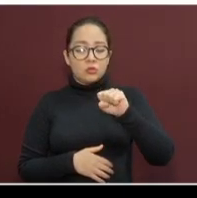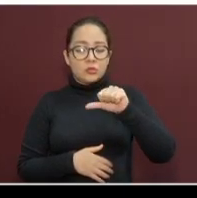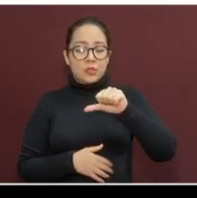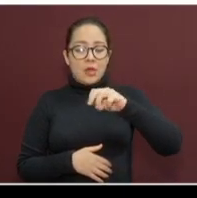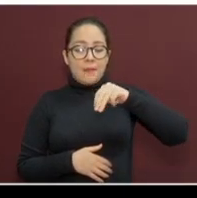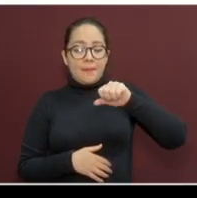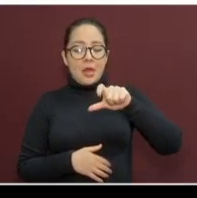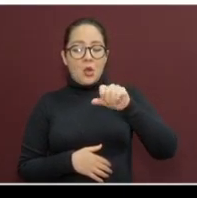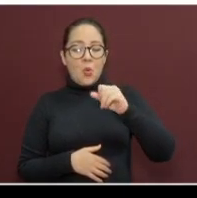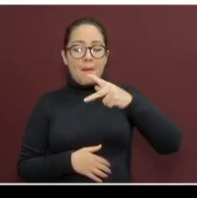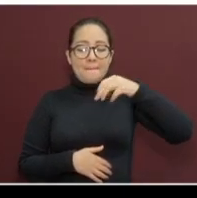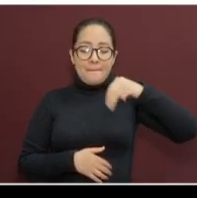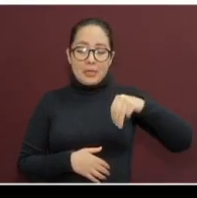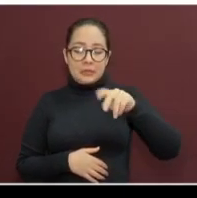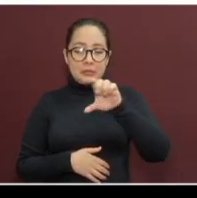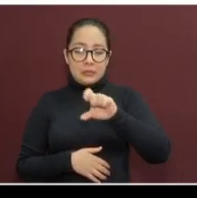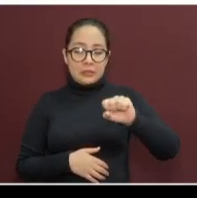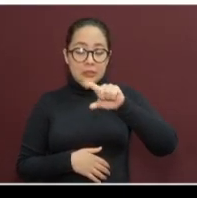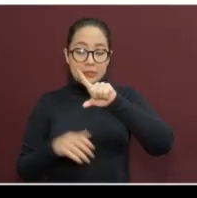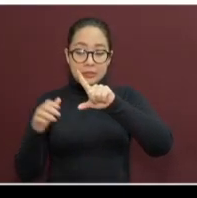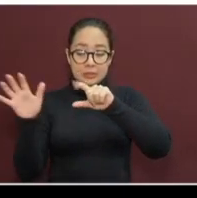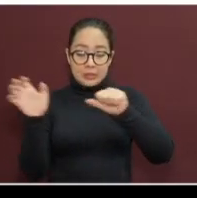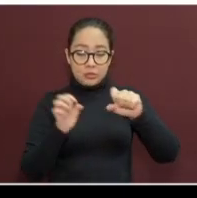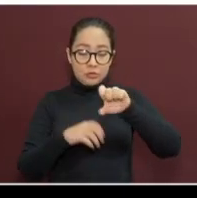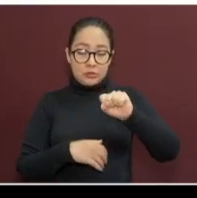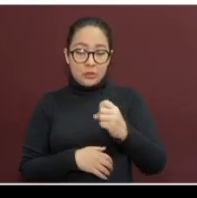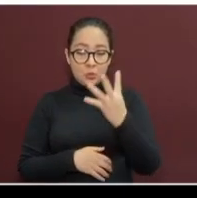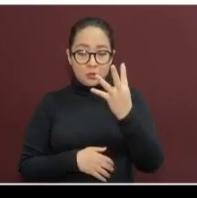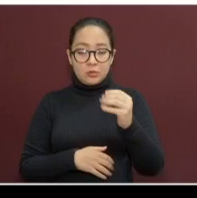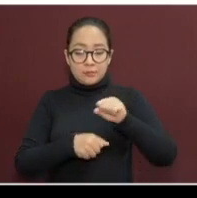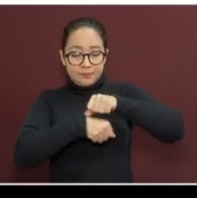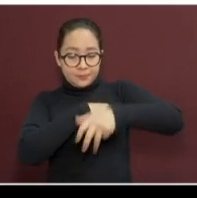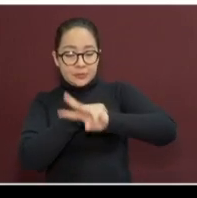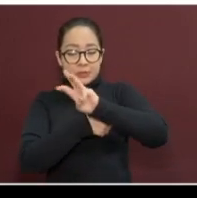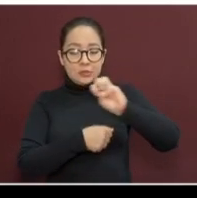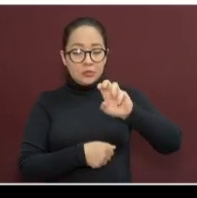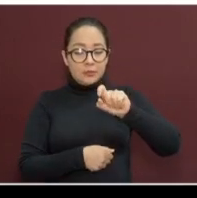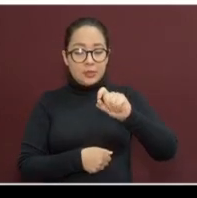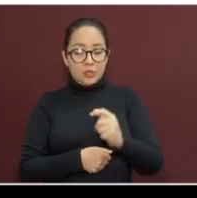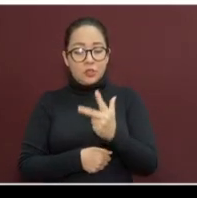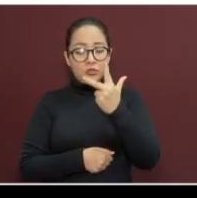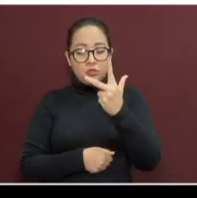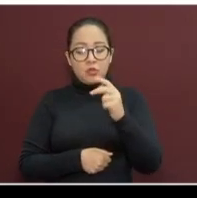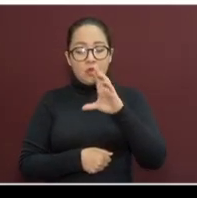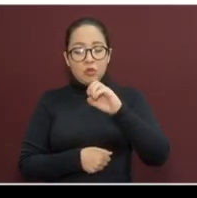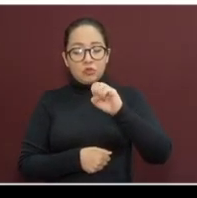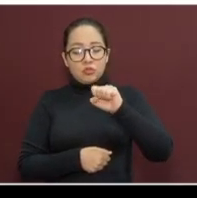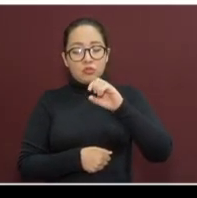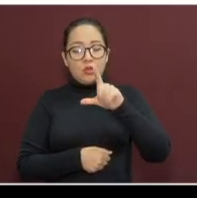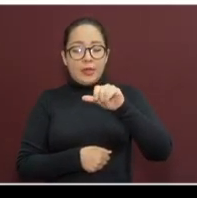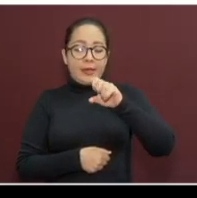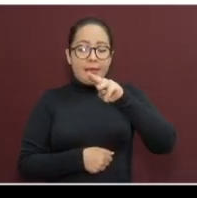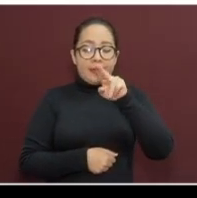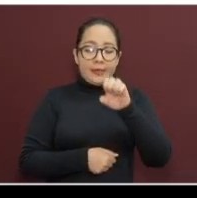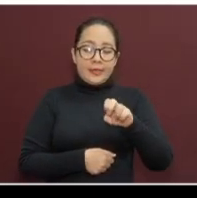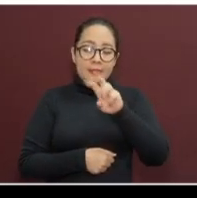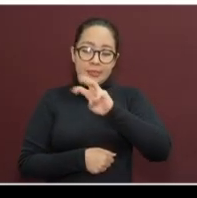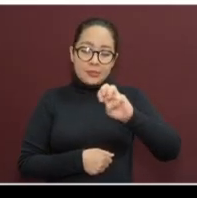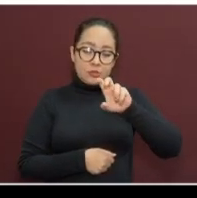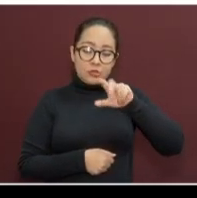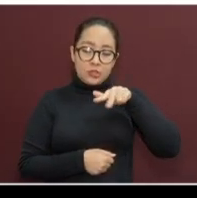y 164 son andrés tuxtla 328 cosoleacaque con 318